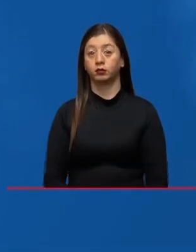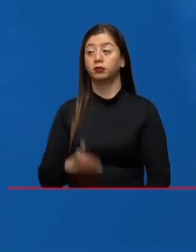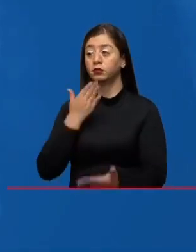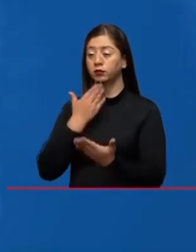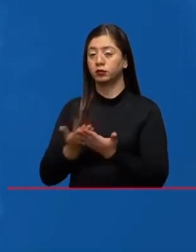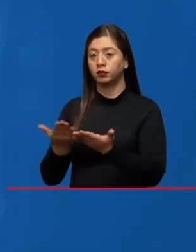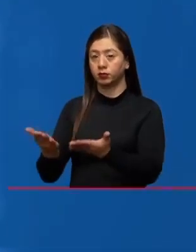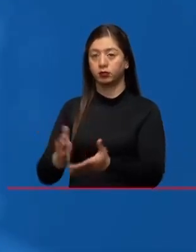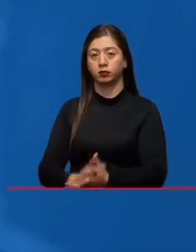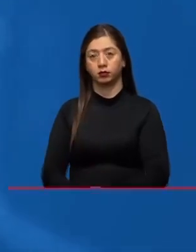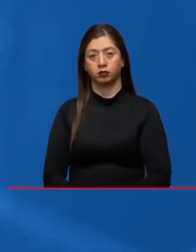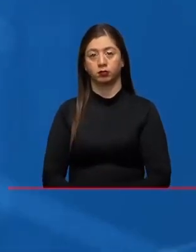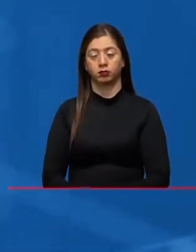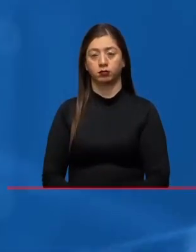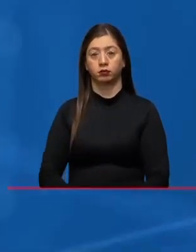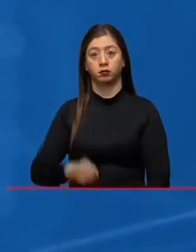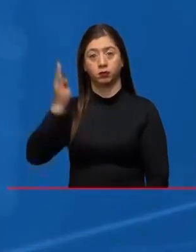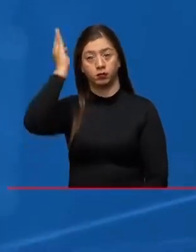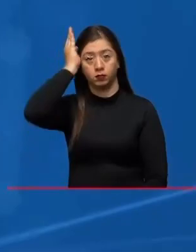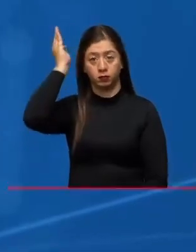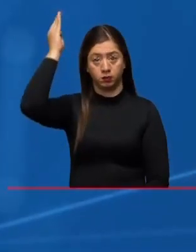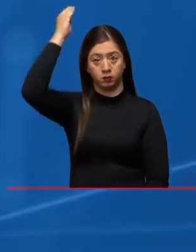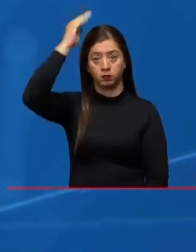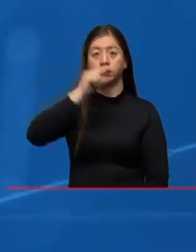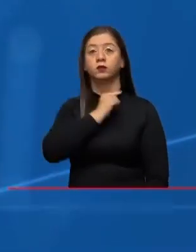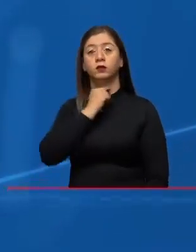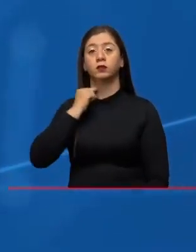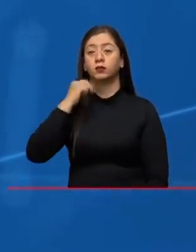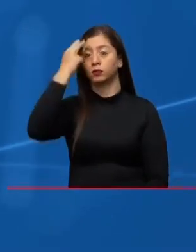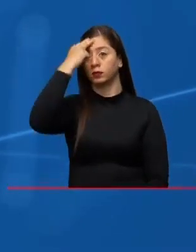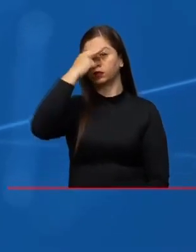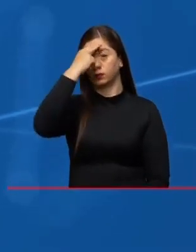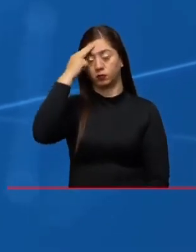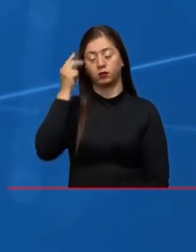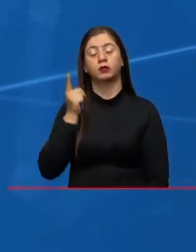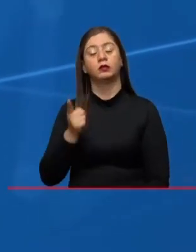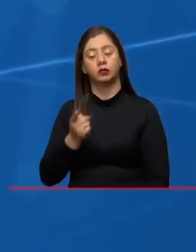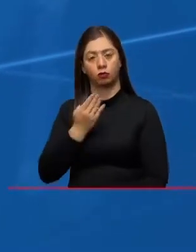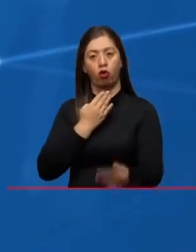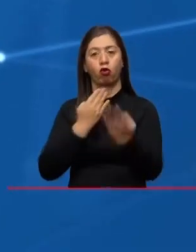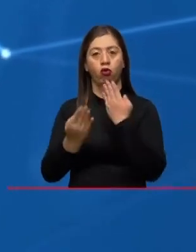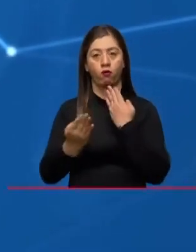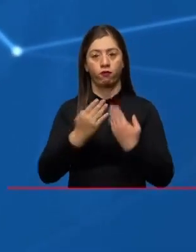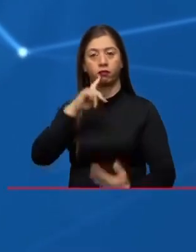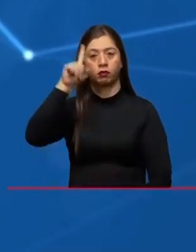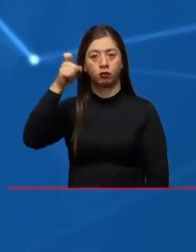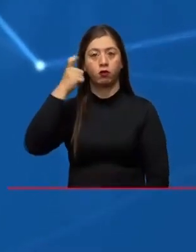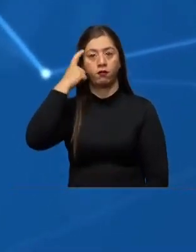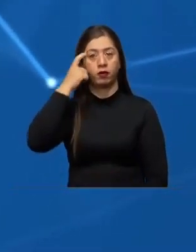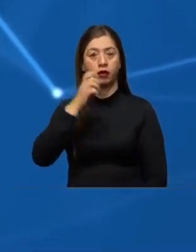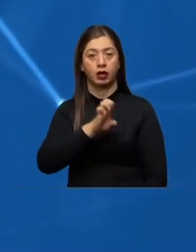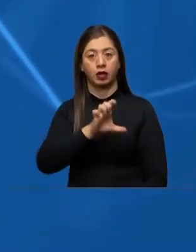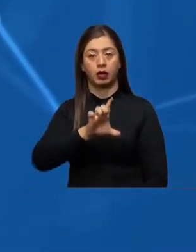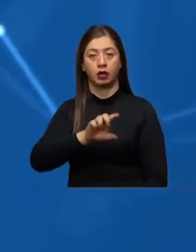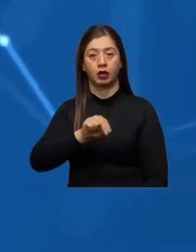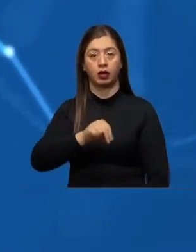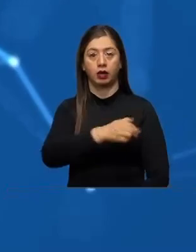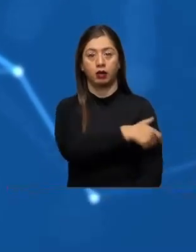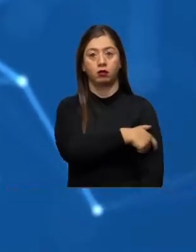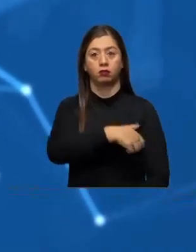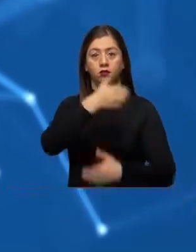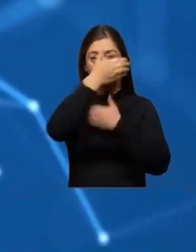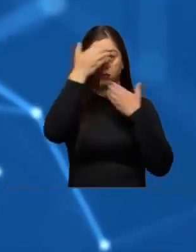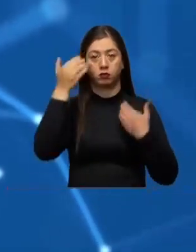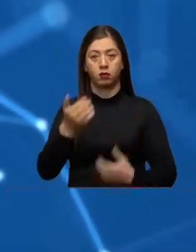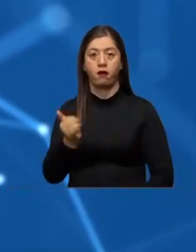Carlos, gracias. Los obispos de la Iglesia Católica Colombiana confían en que el gobierno y el ELN no volverán a cometer los mismos